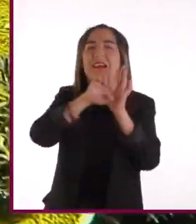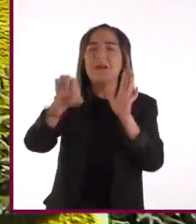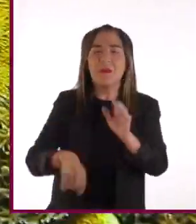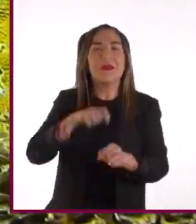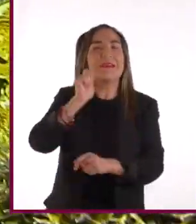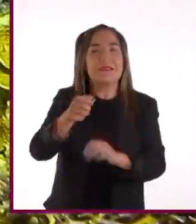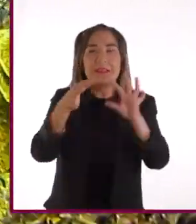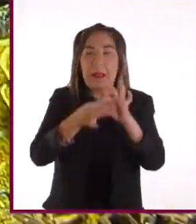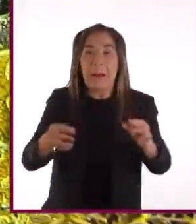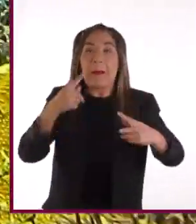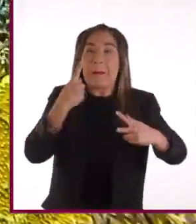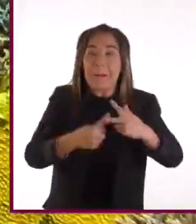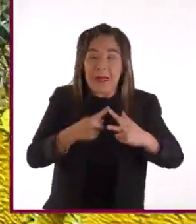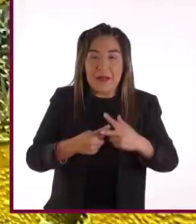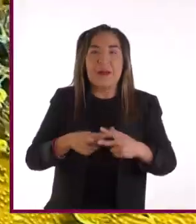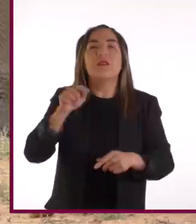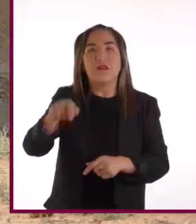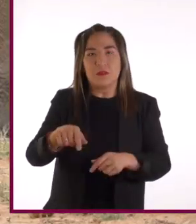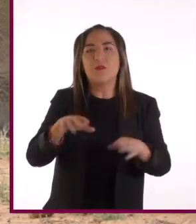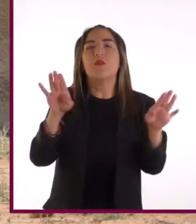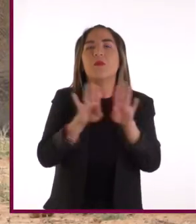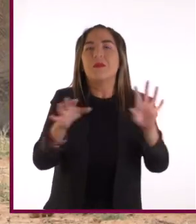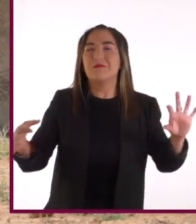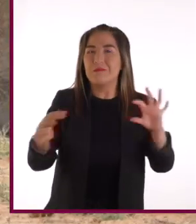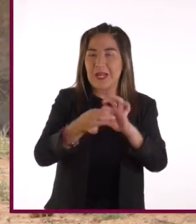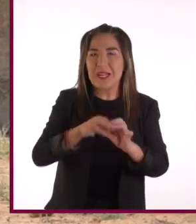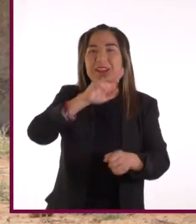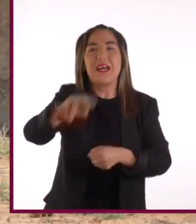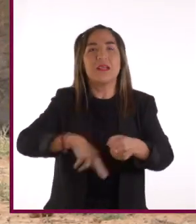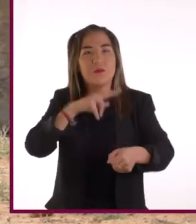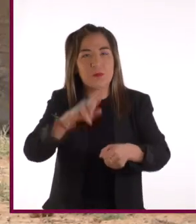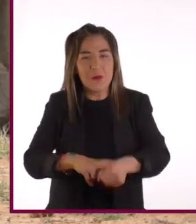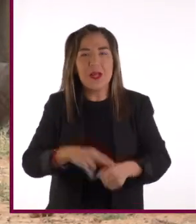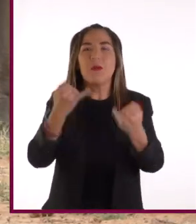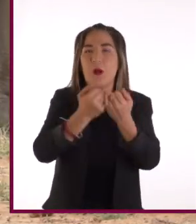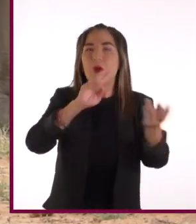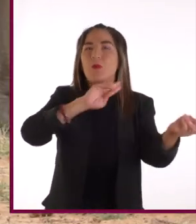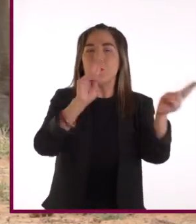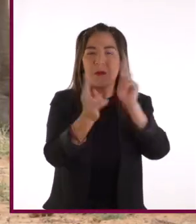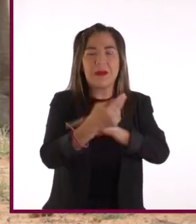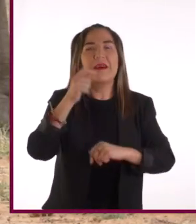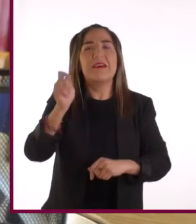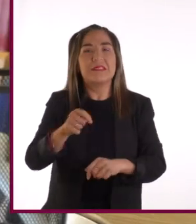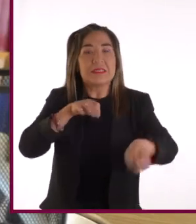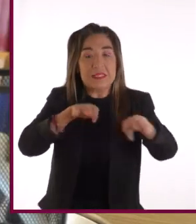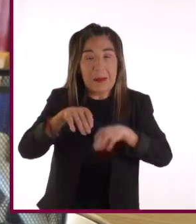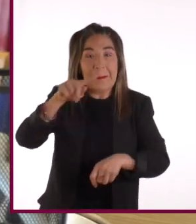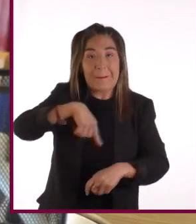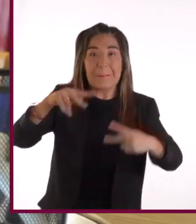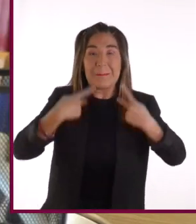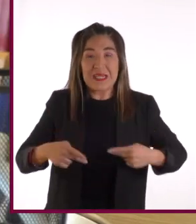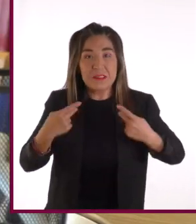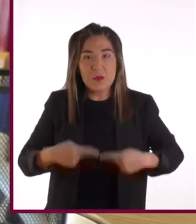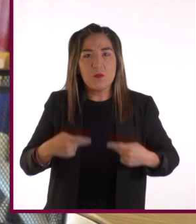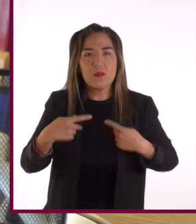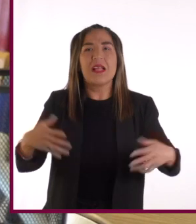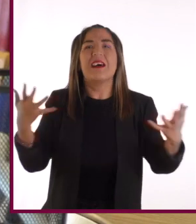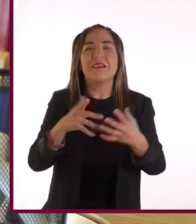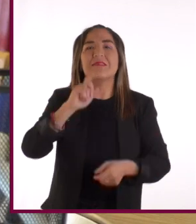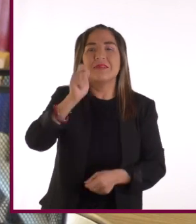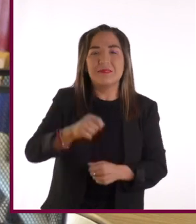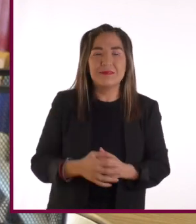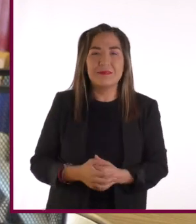este ejemplo nos permite asegurar que las matemáticas forman parte de la naturaleza y del universo, y que el trabajo de los